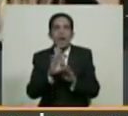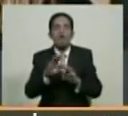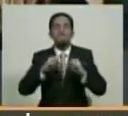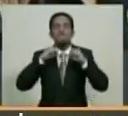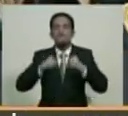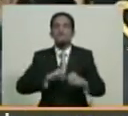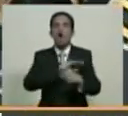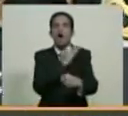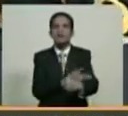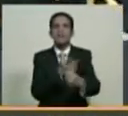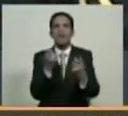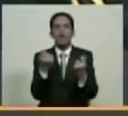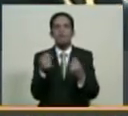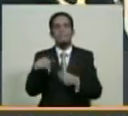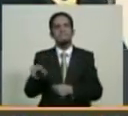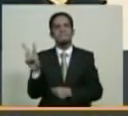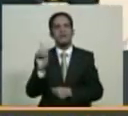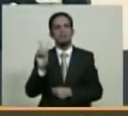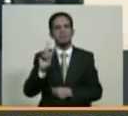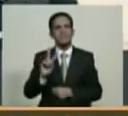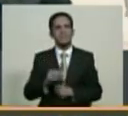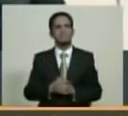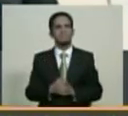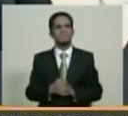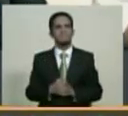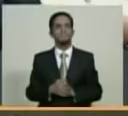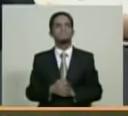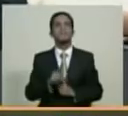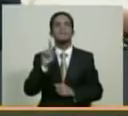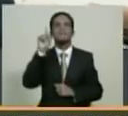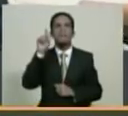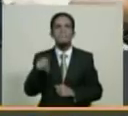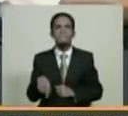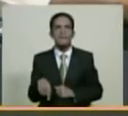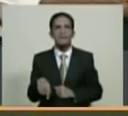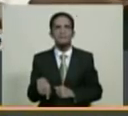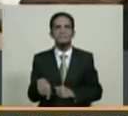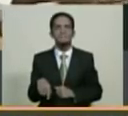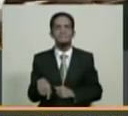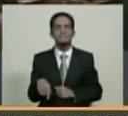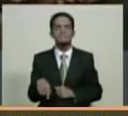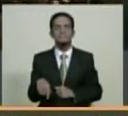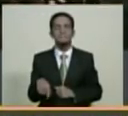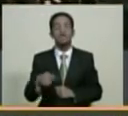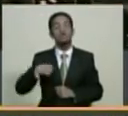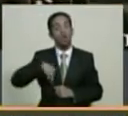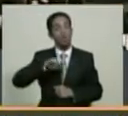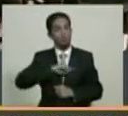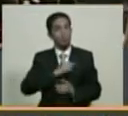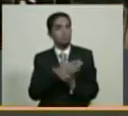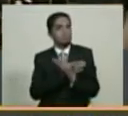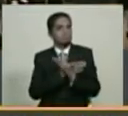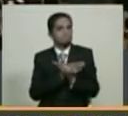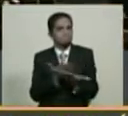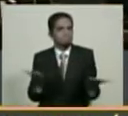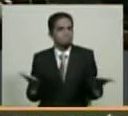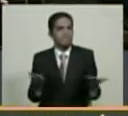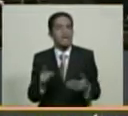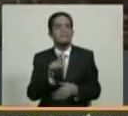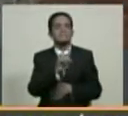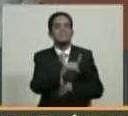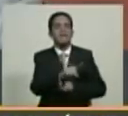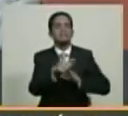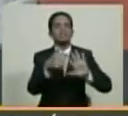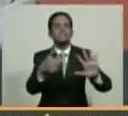de la economía venezolana. Adicional a eso, más allá de esta explicación, nosotros quedamos a la orden en